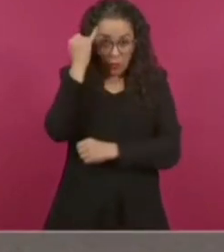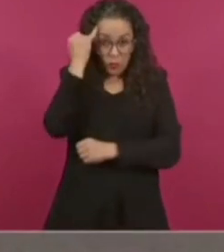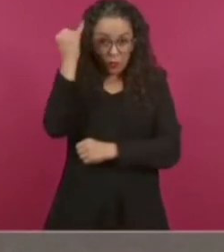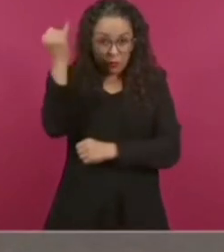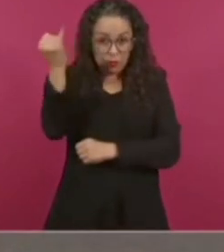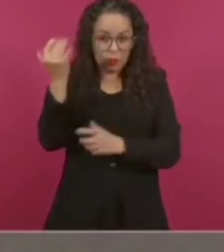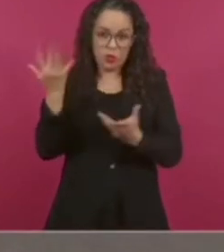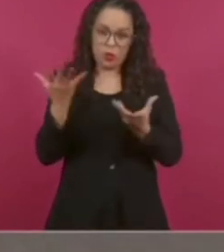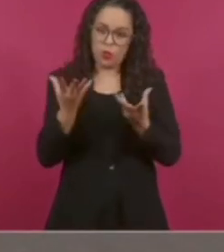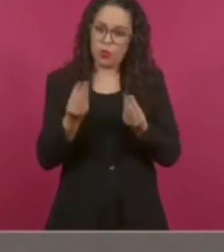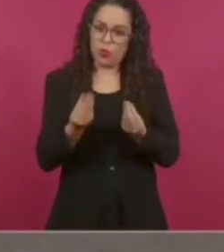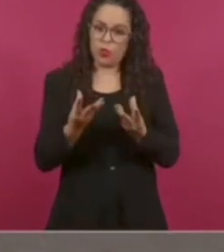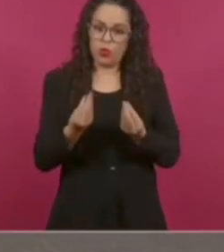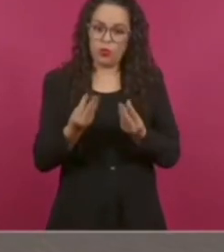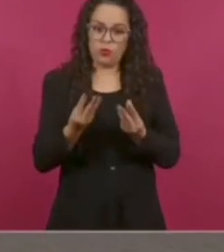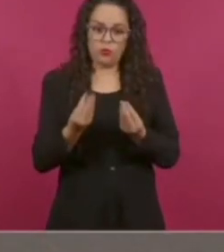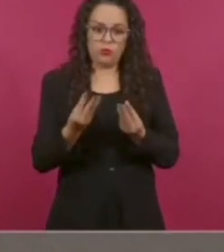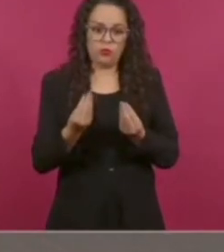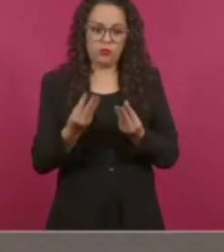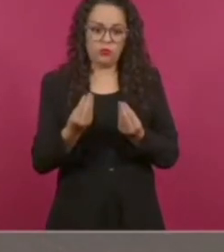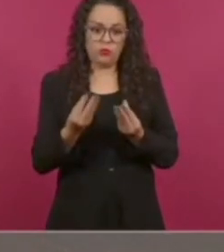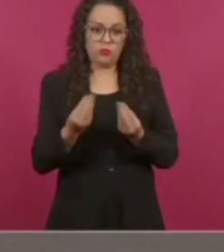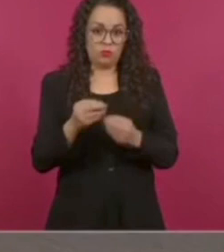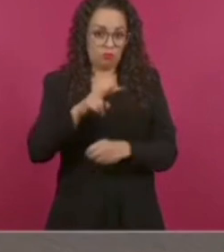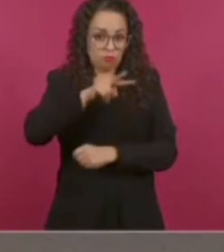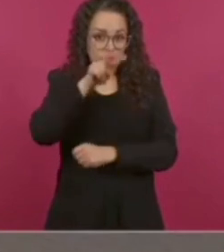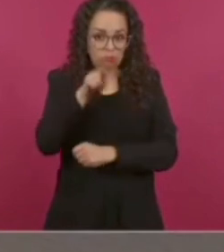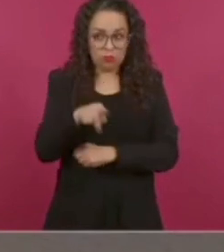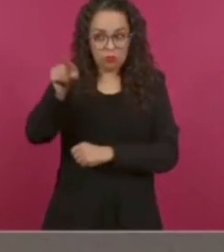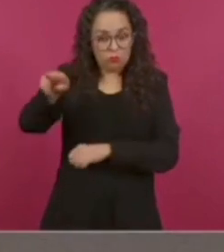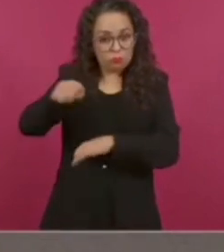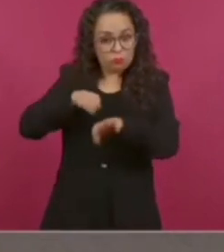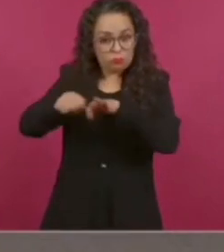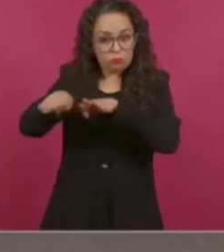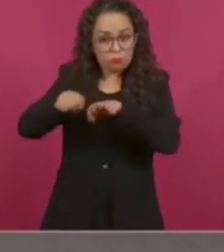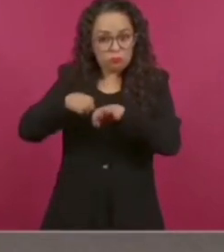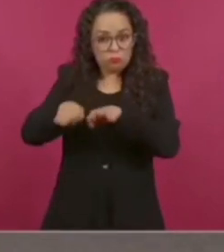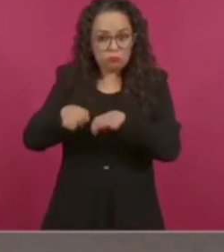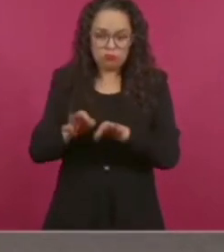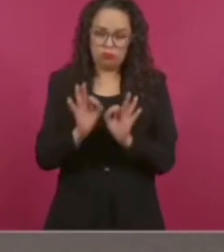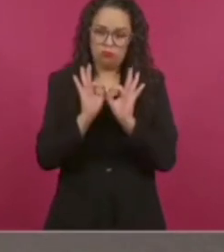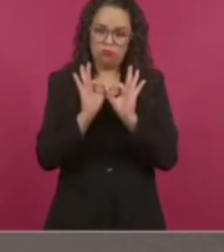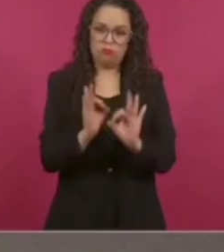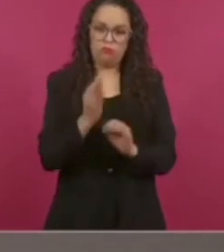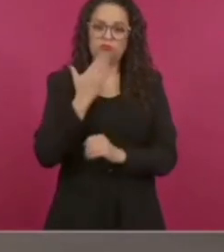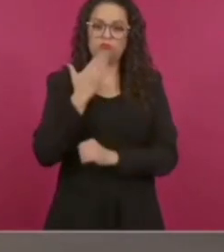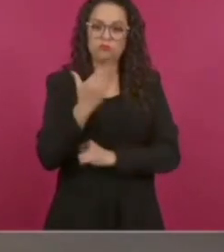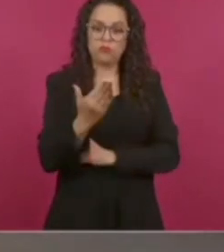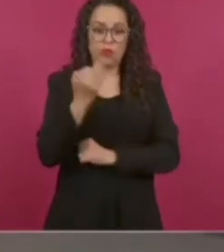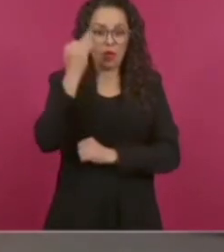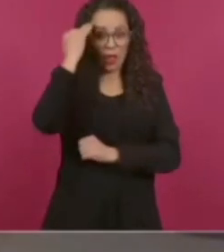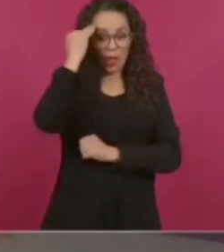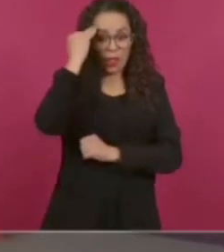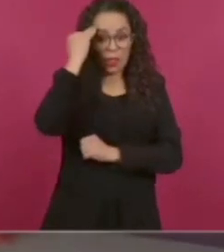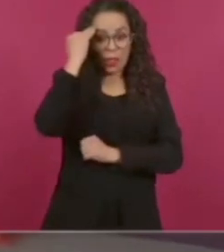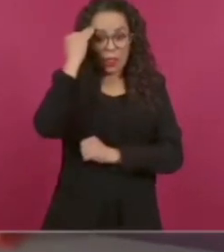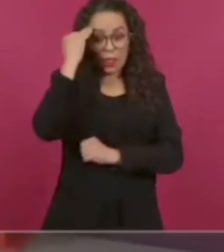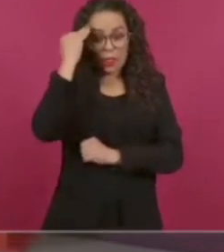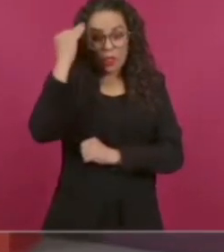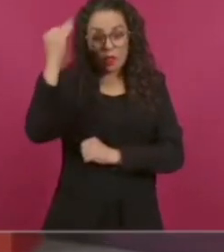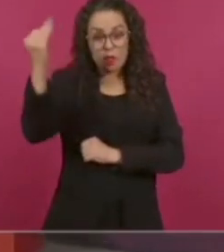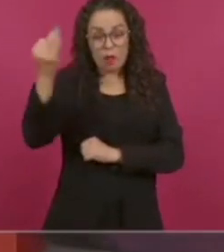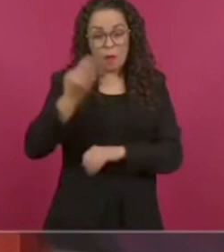Son buenos servidores públicos en momentos muy difíciles, en el caso de